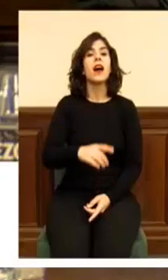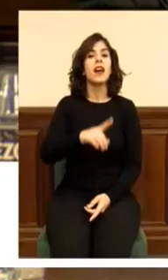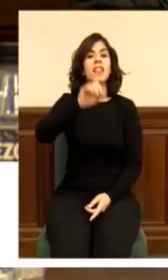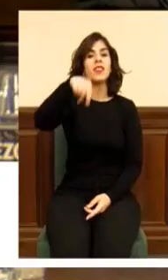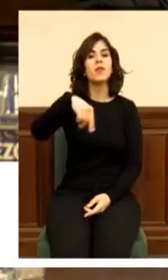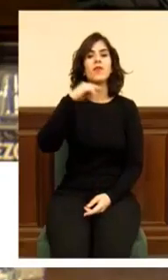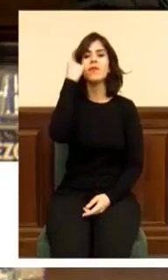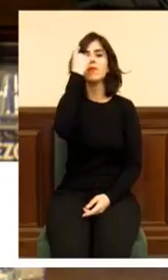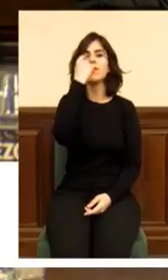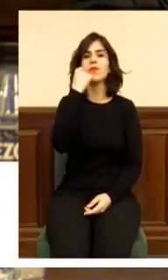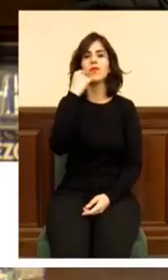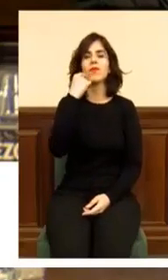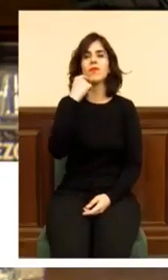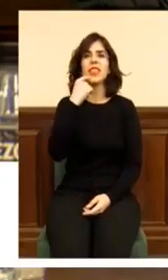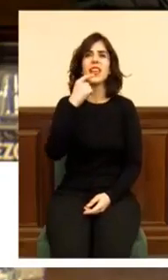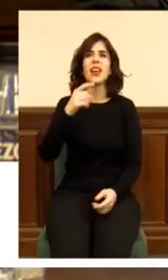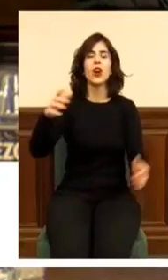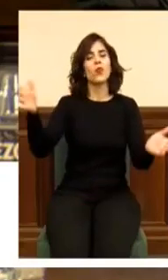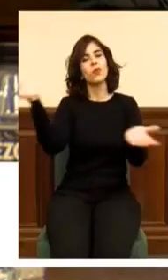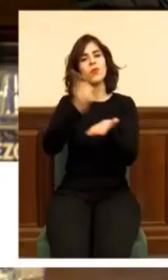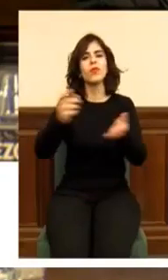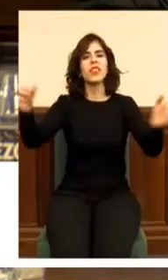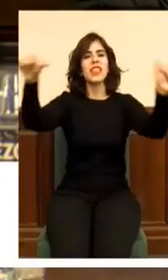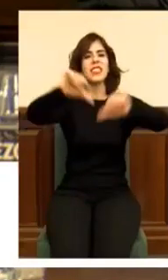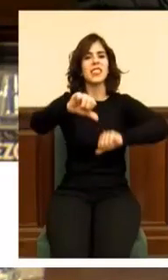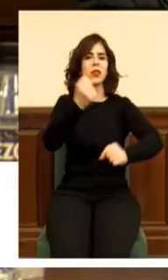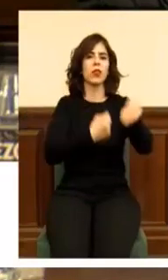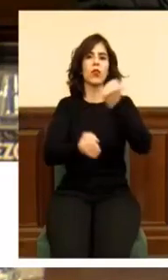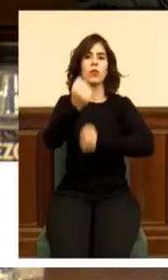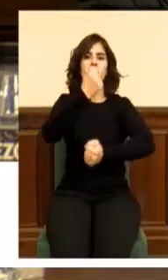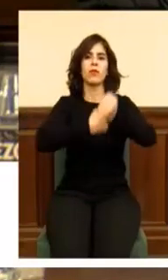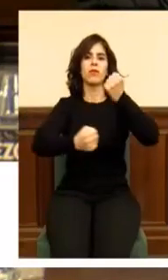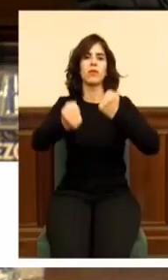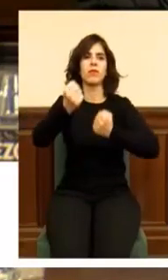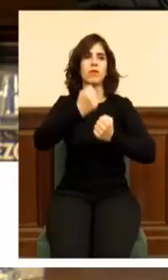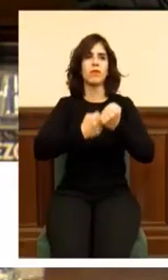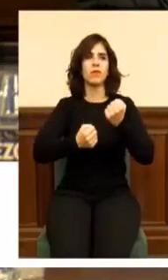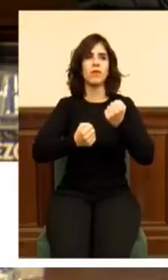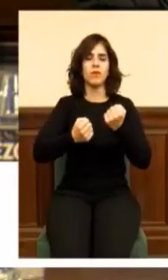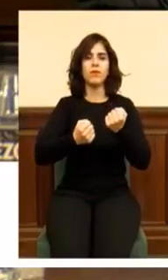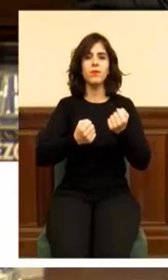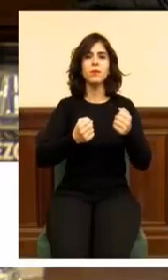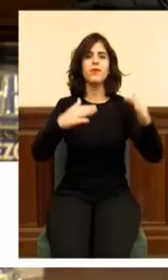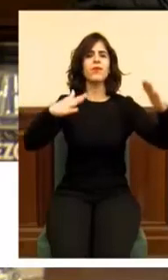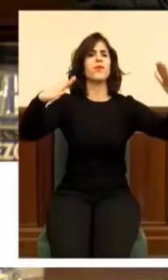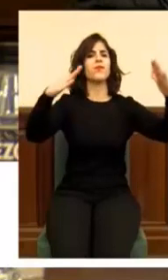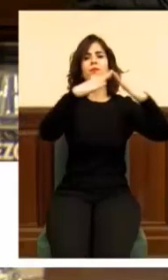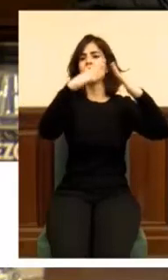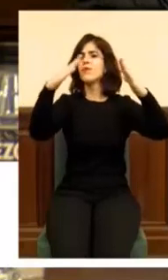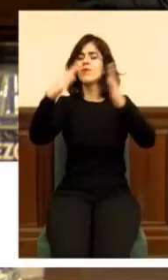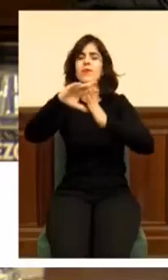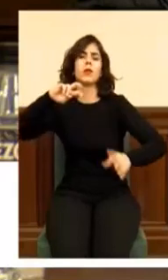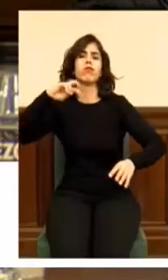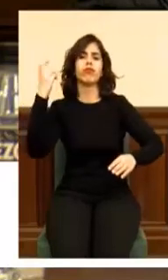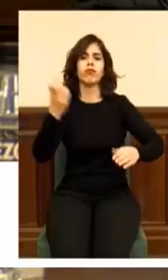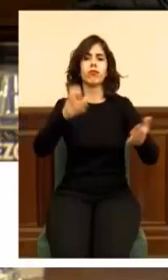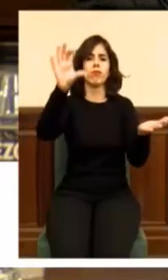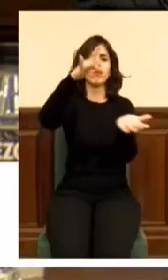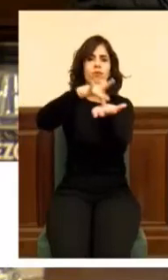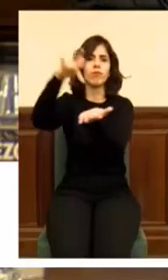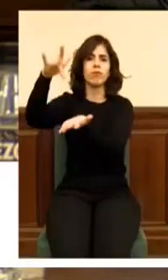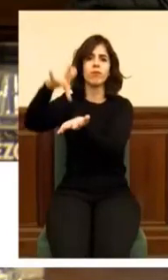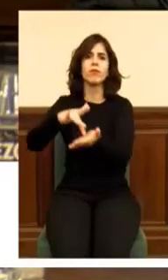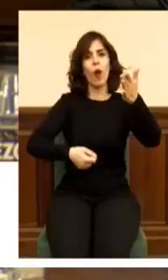el rostro de la crisis económica colándose por la ventana de centenares de miles de hogares de nuestro